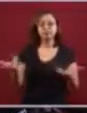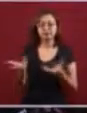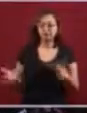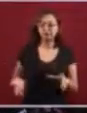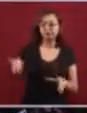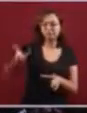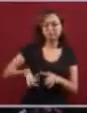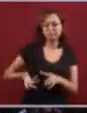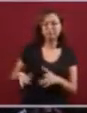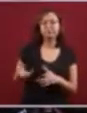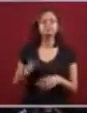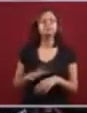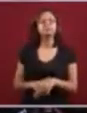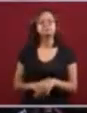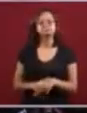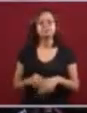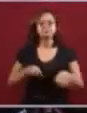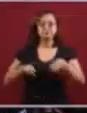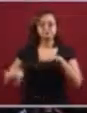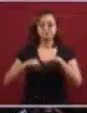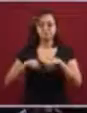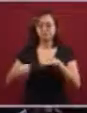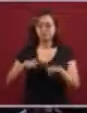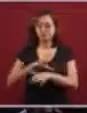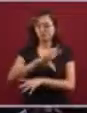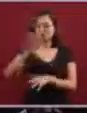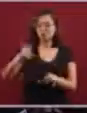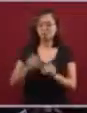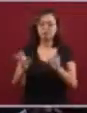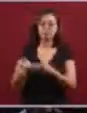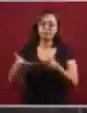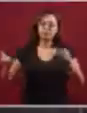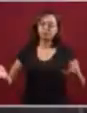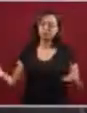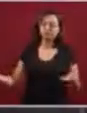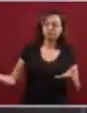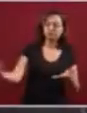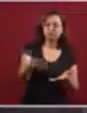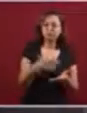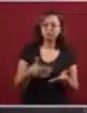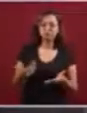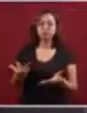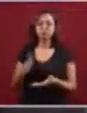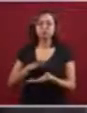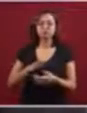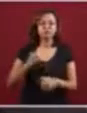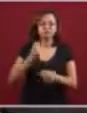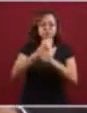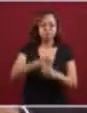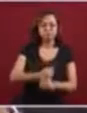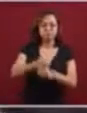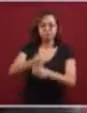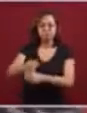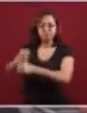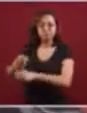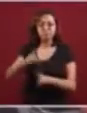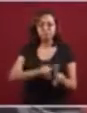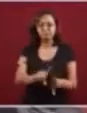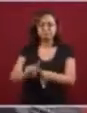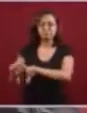llevando a cabo el trabajo del relleno del terreno y